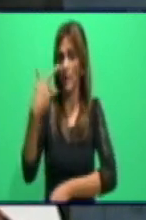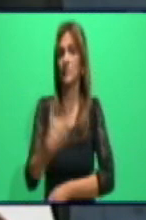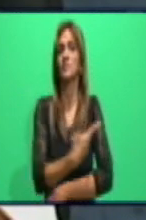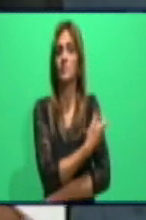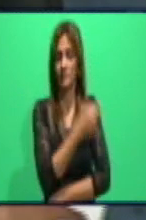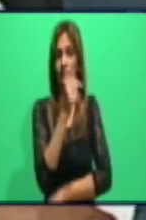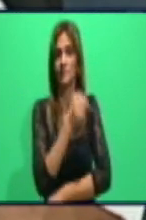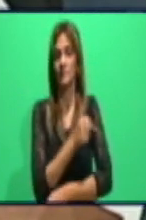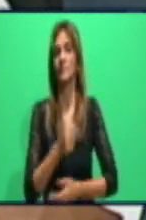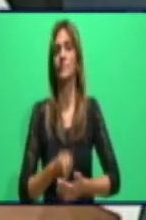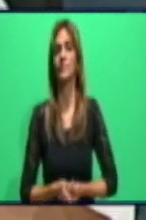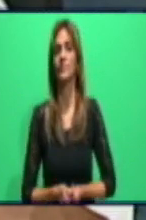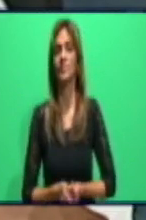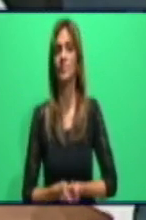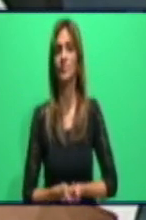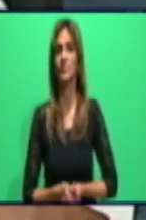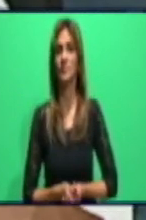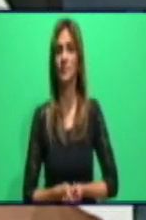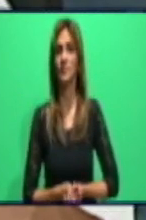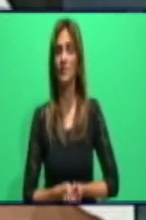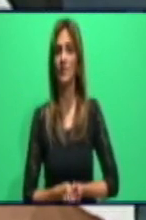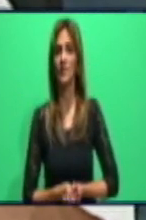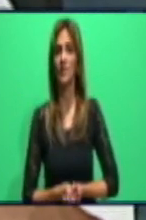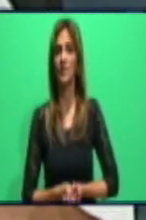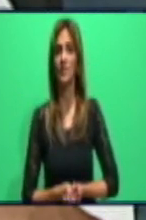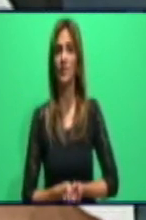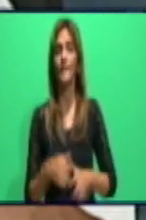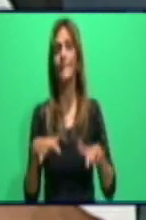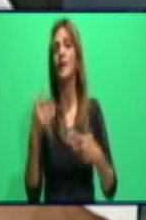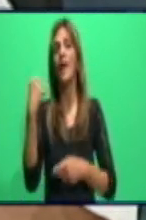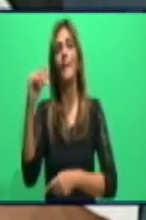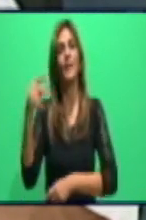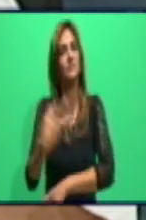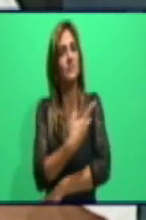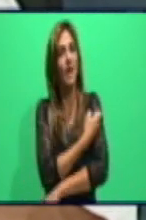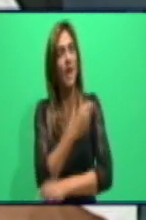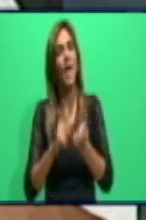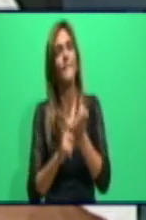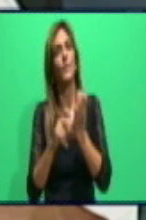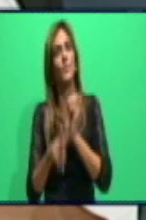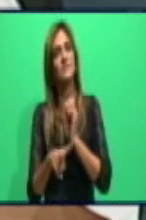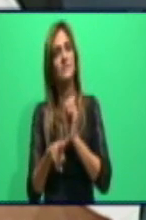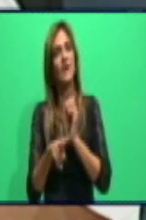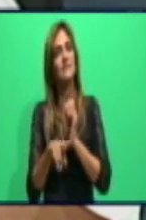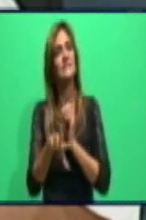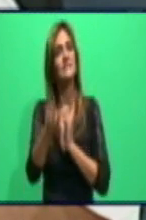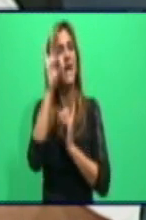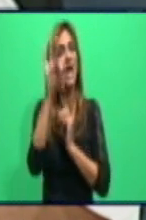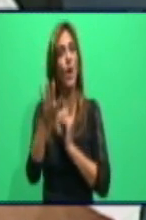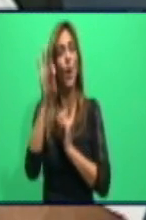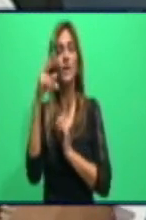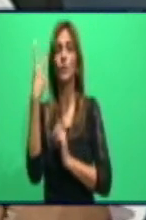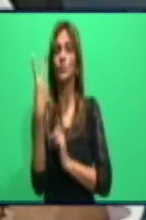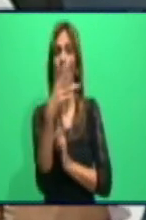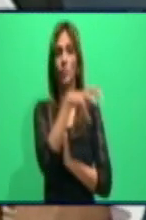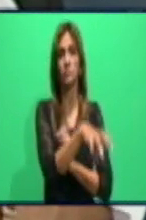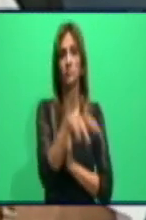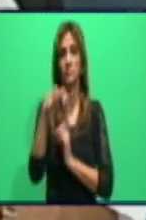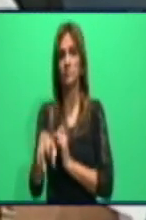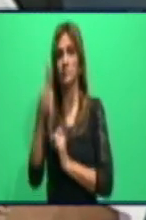candidato vacunal para el ensayo en nuestra provincia se escogieron dos áreas de salud de conjunto con los